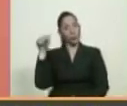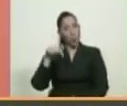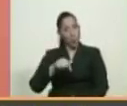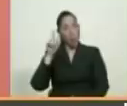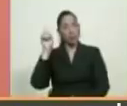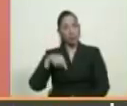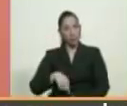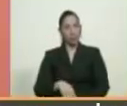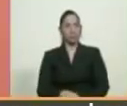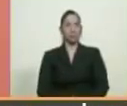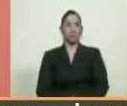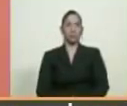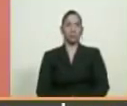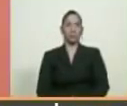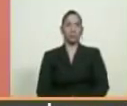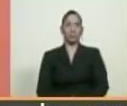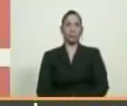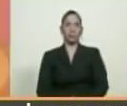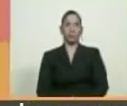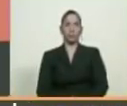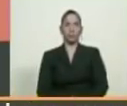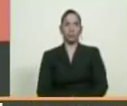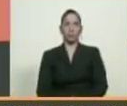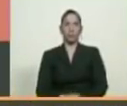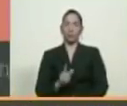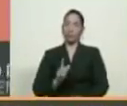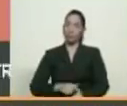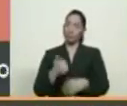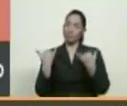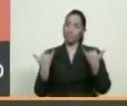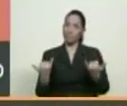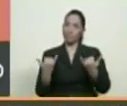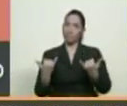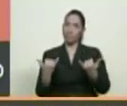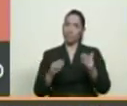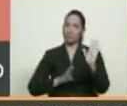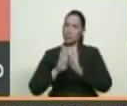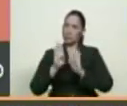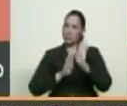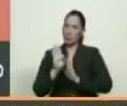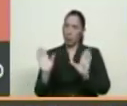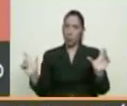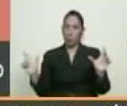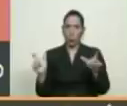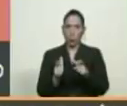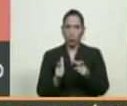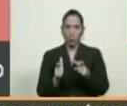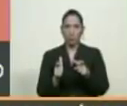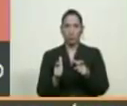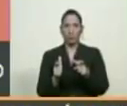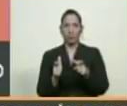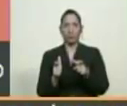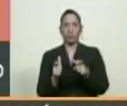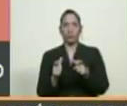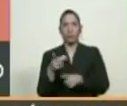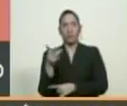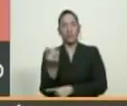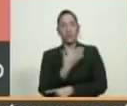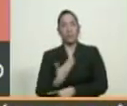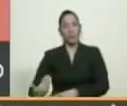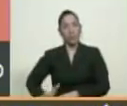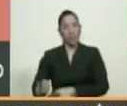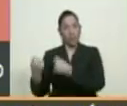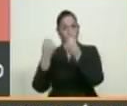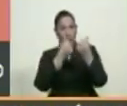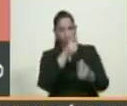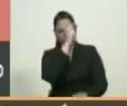también, en estos momentos, se está desarrollando una reunión entre el vicepresidente del área